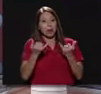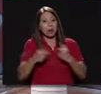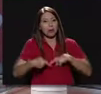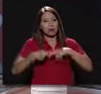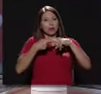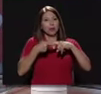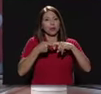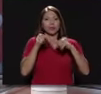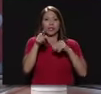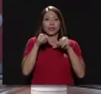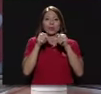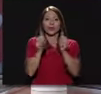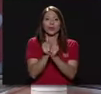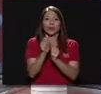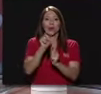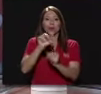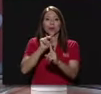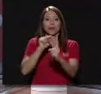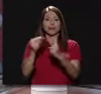pausa, quédese con Una Mirada, que ya volvemos.